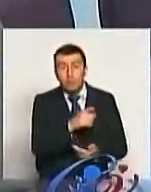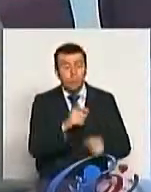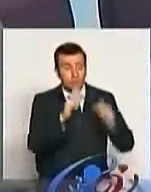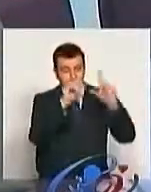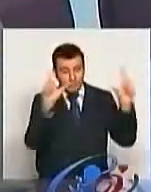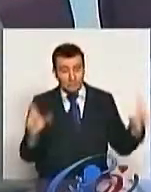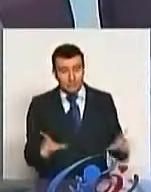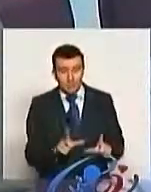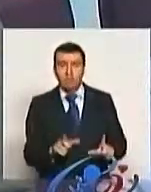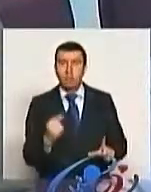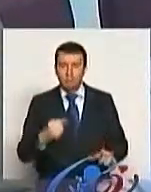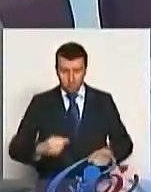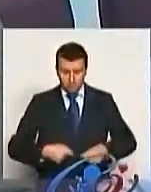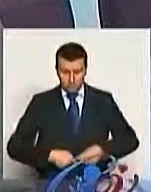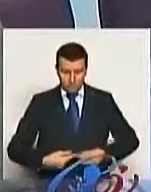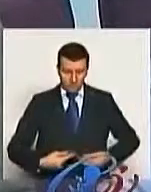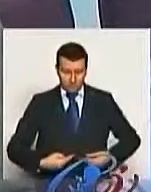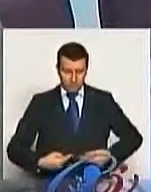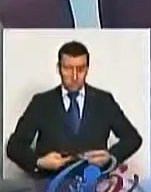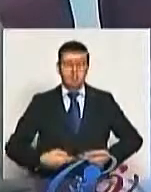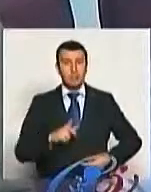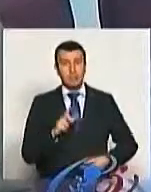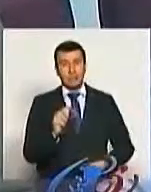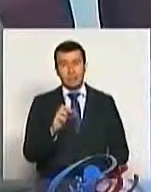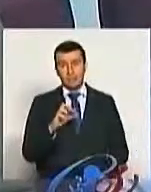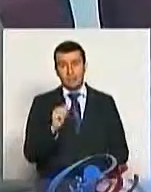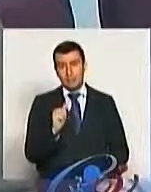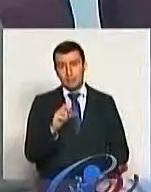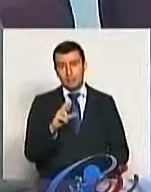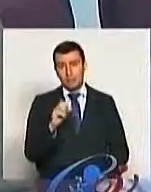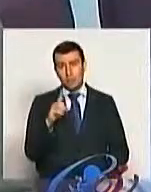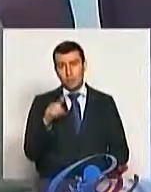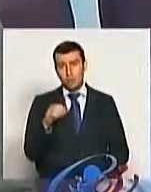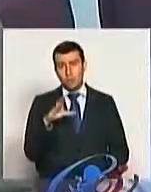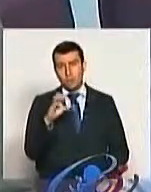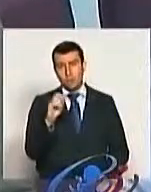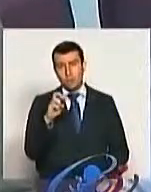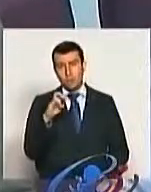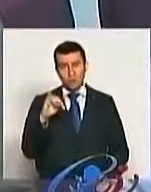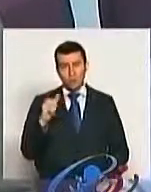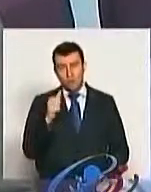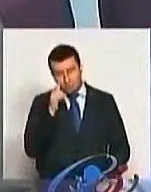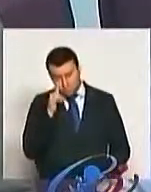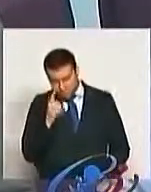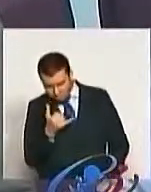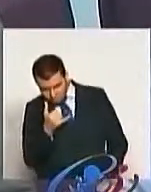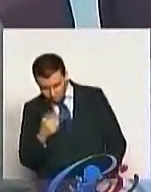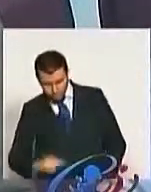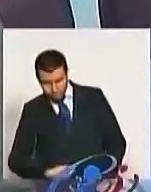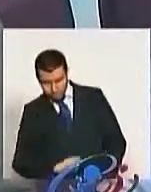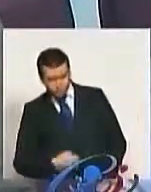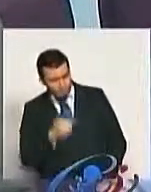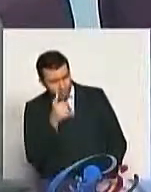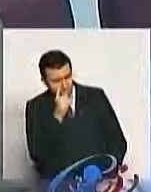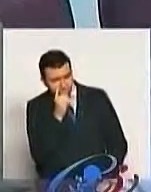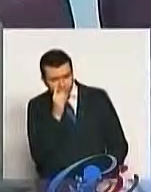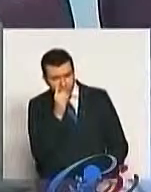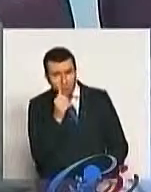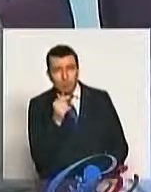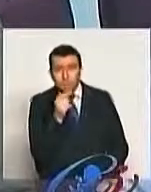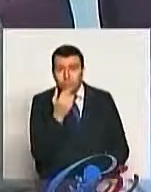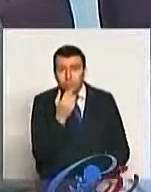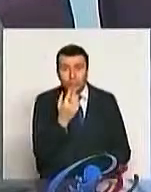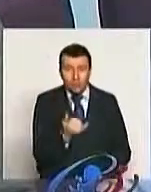de lamparoscopia. El resultado de la lamparoscopia le salió, en la parte de arriba,